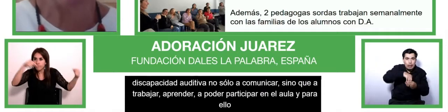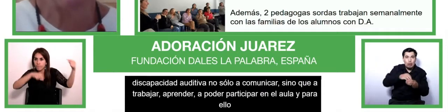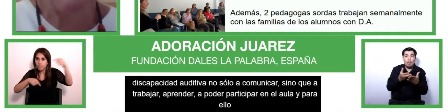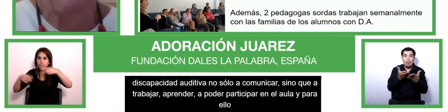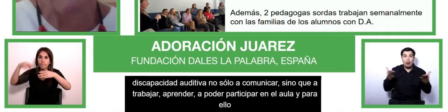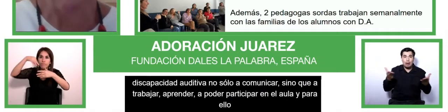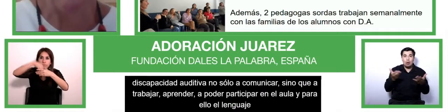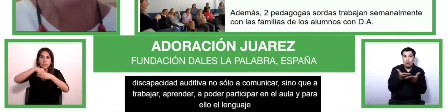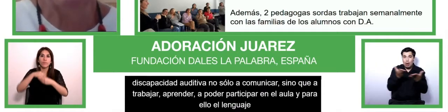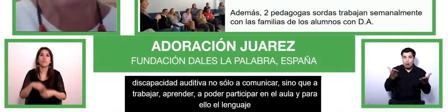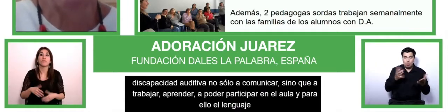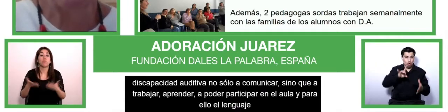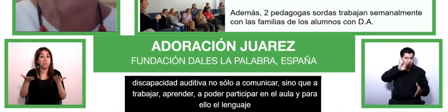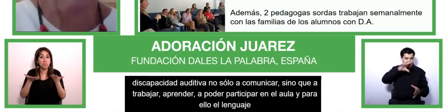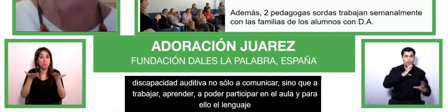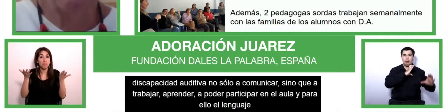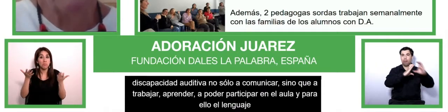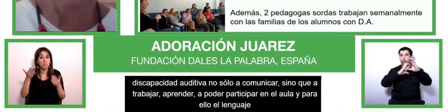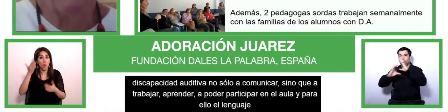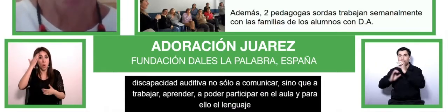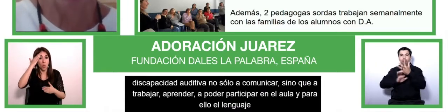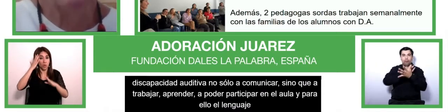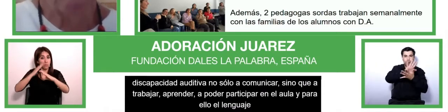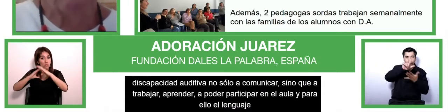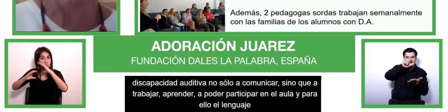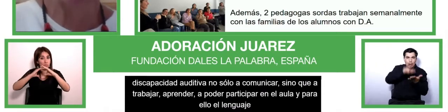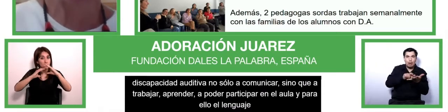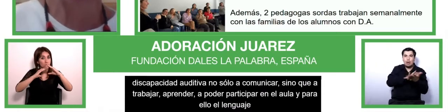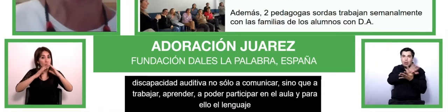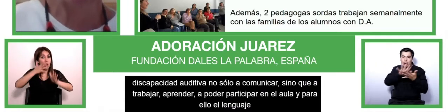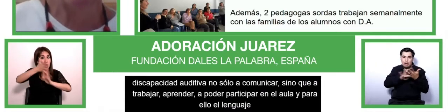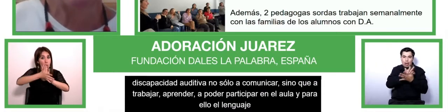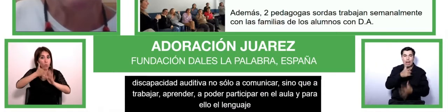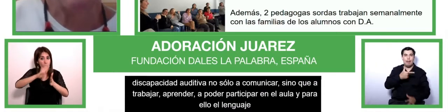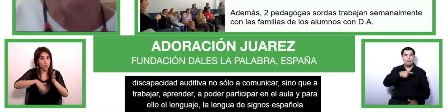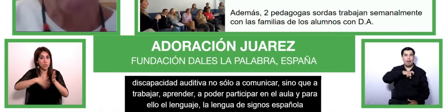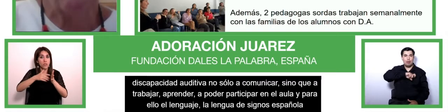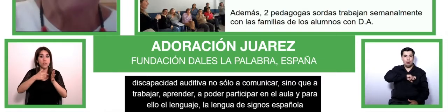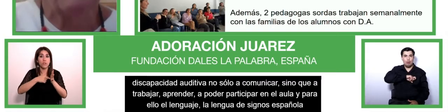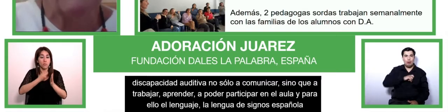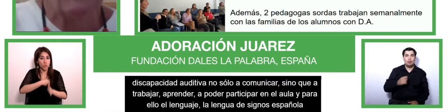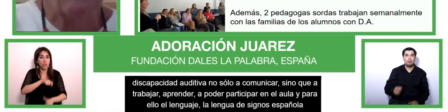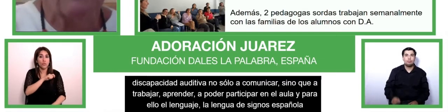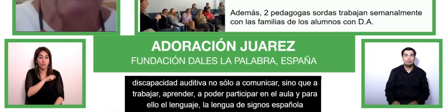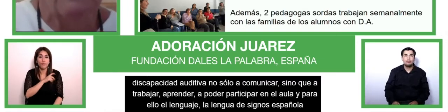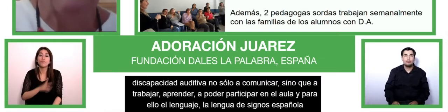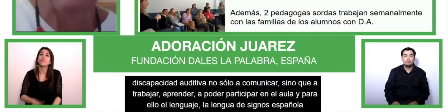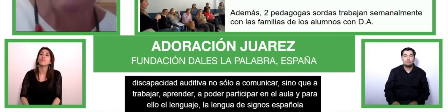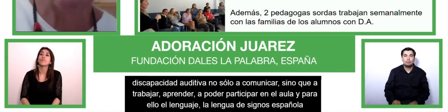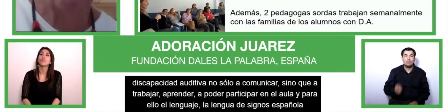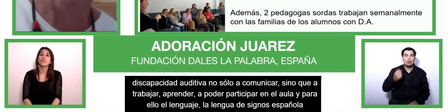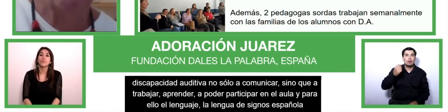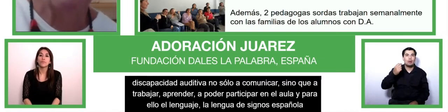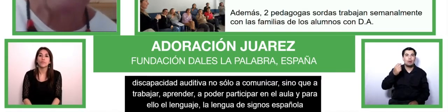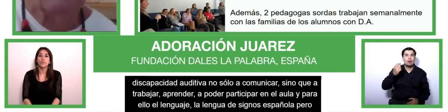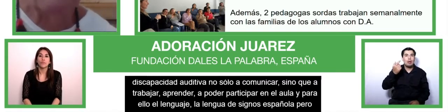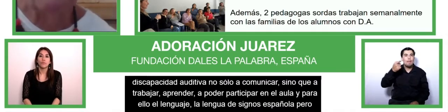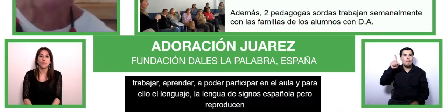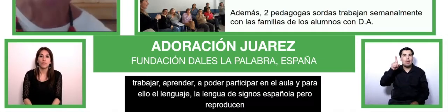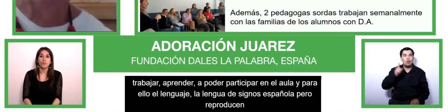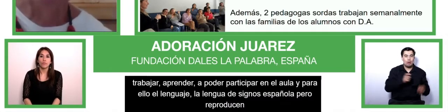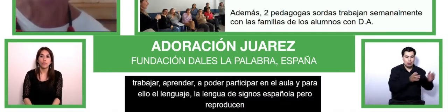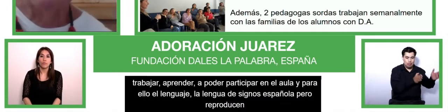es decir, la lengua de signos española, pero que reproducen en el orden del lenguaje